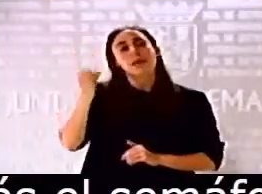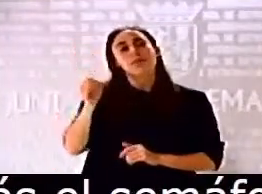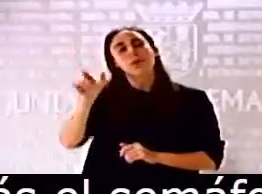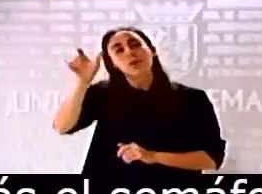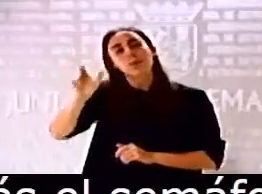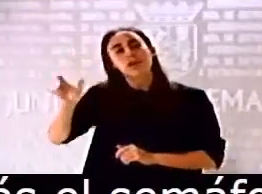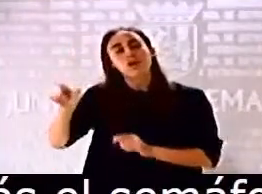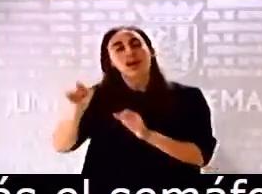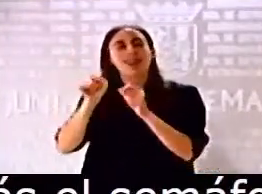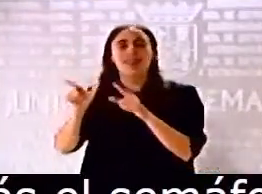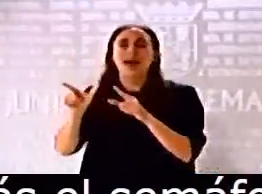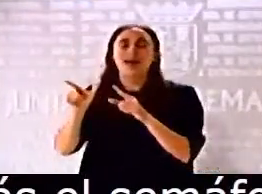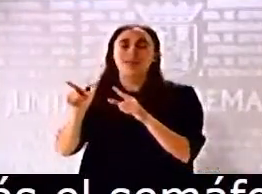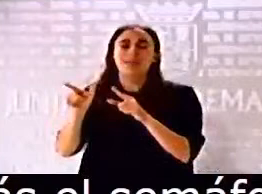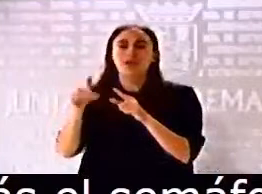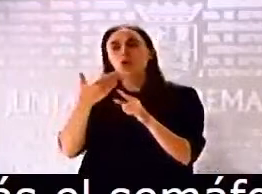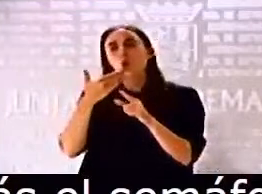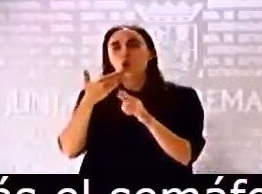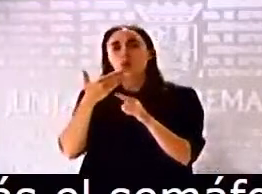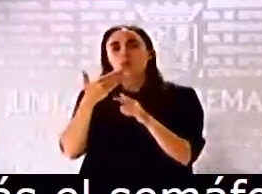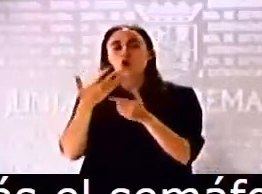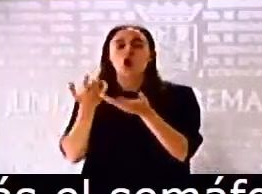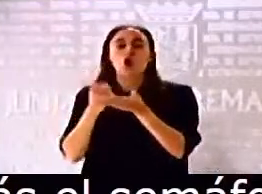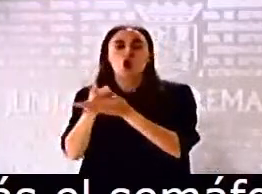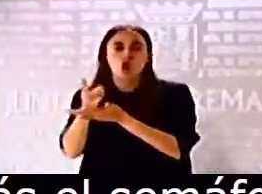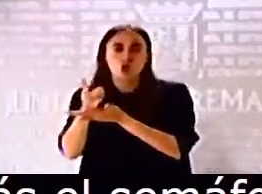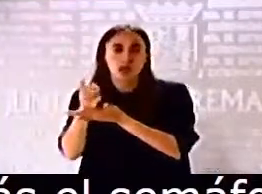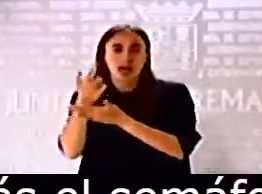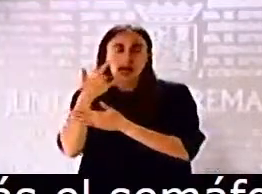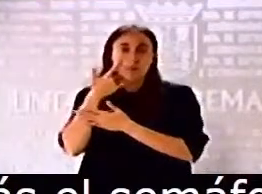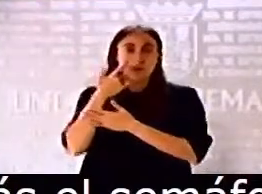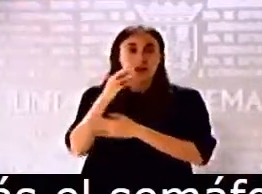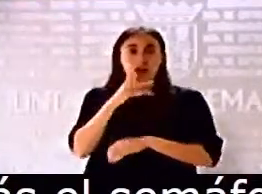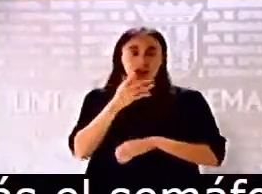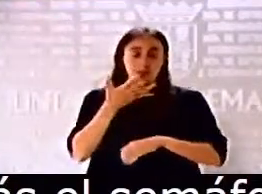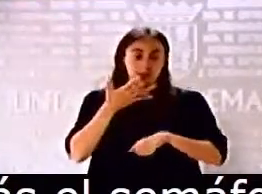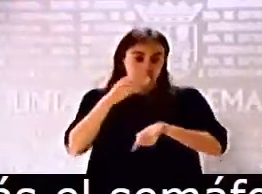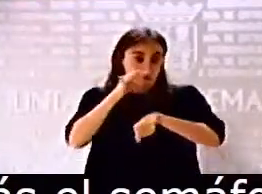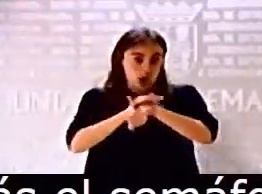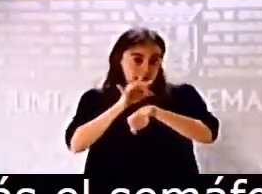ruta. Es decir, ¿qué objetivo me tengo que poner yo? Ahora que se llevan mucho los relojes de actividad.